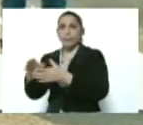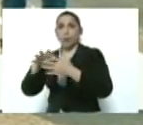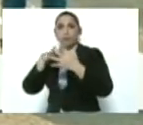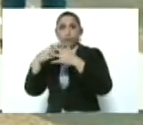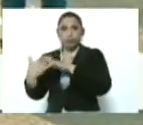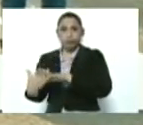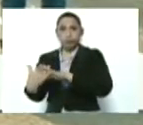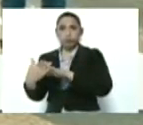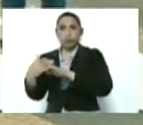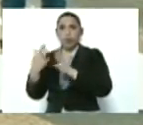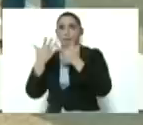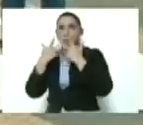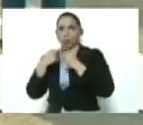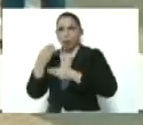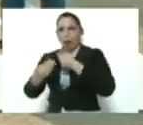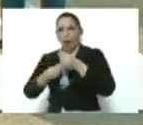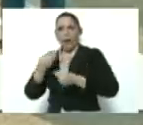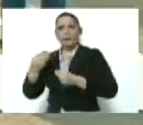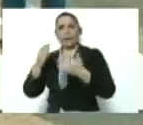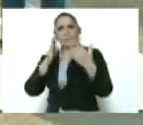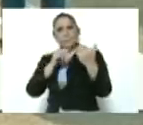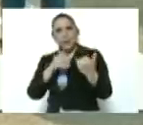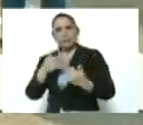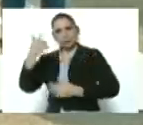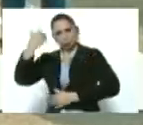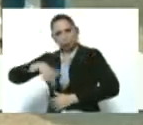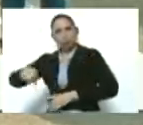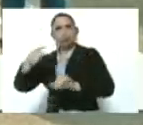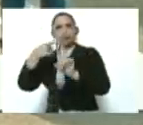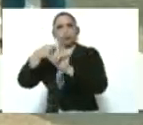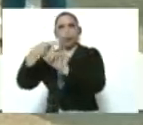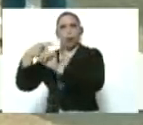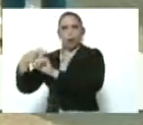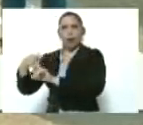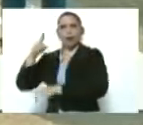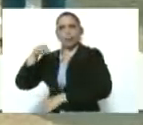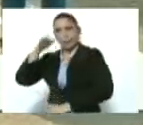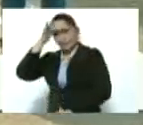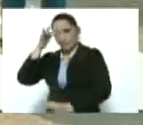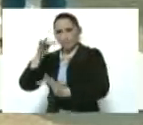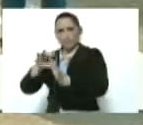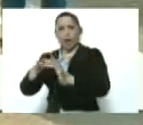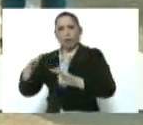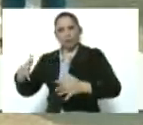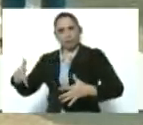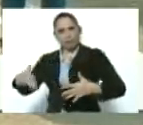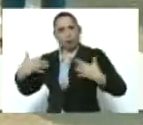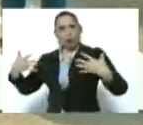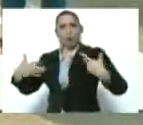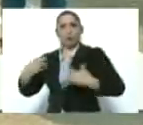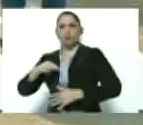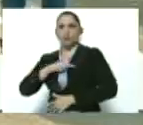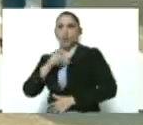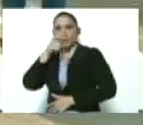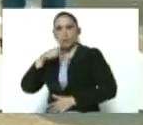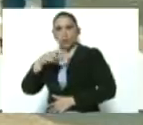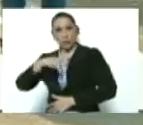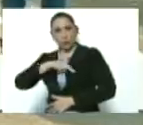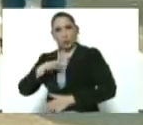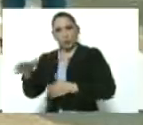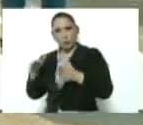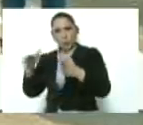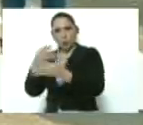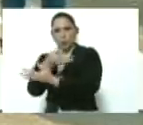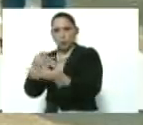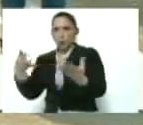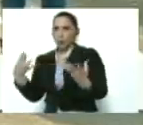genera esperanza genera actitud positiva genera fe y optimismo en nuestro pueblo de que estamos por el camino correcto